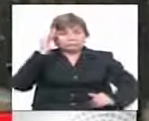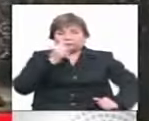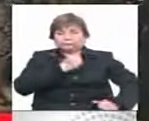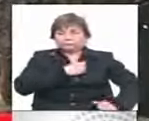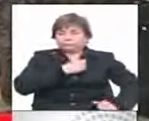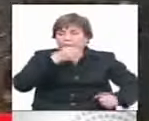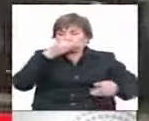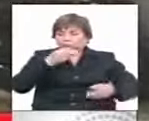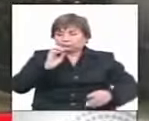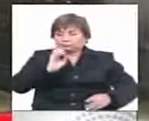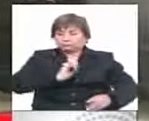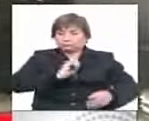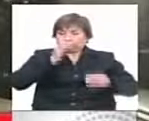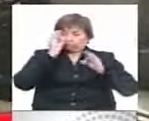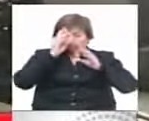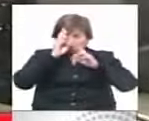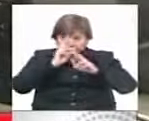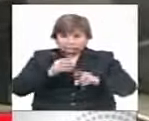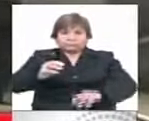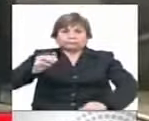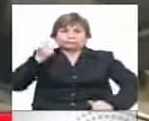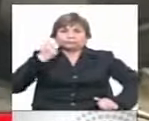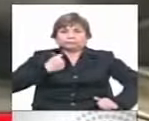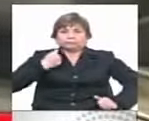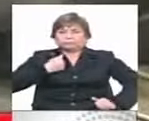correspondientes, los honores correspondientes.